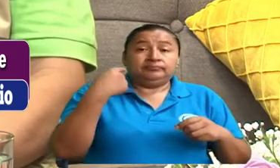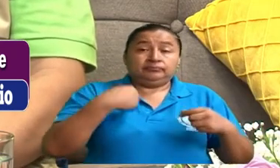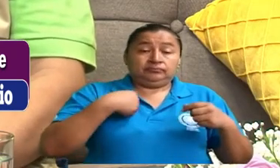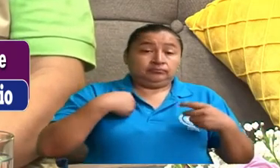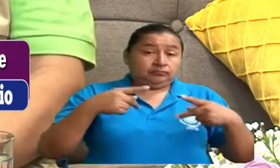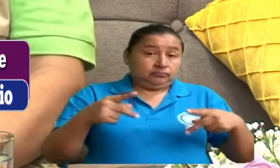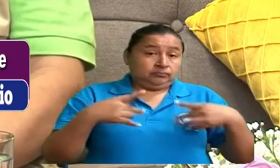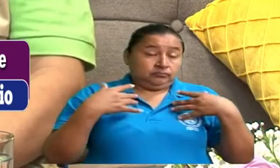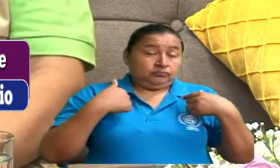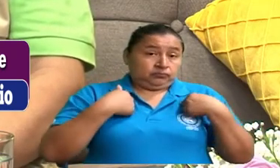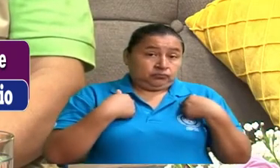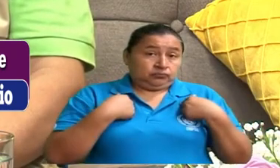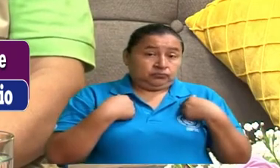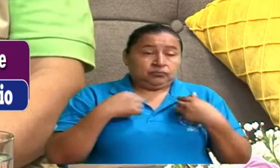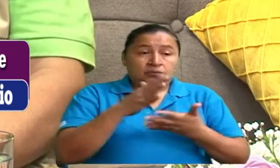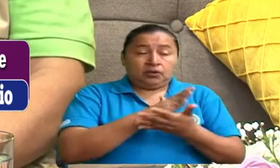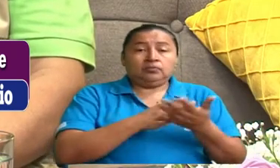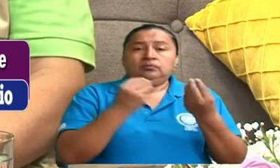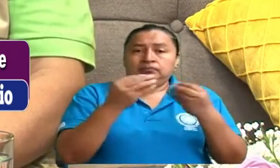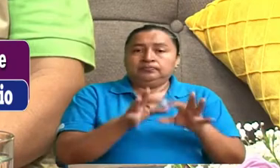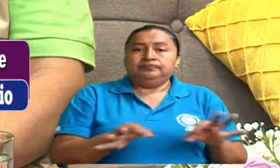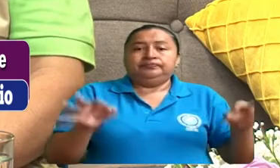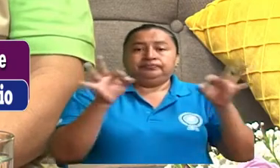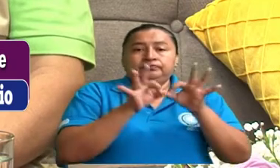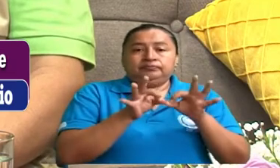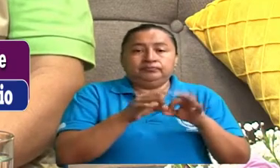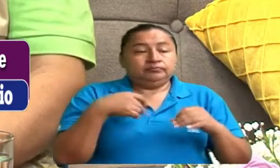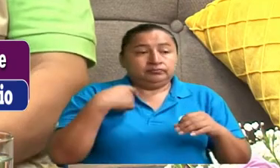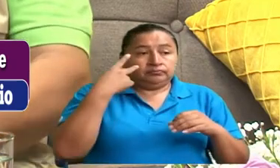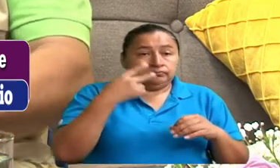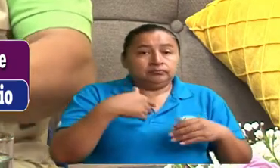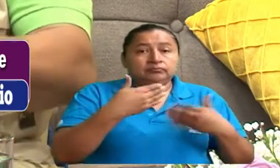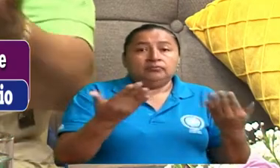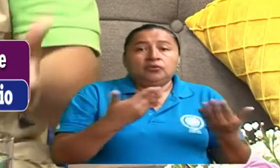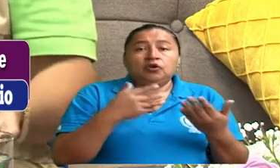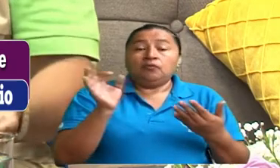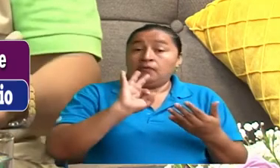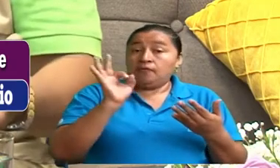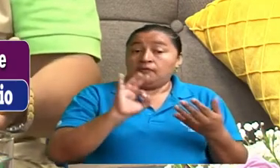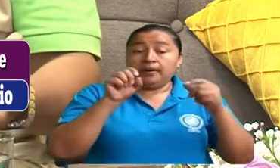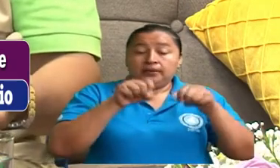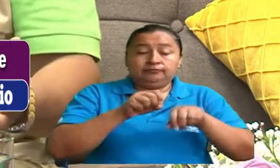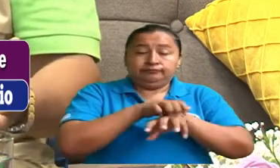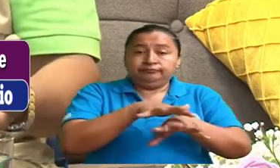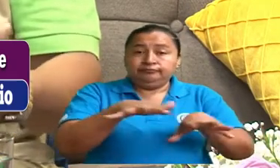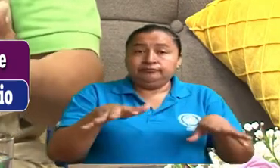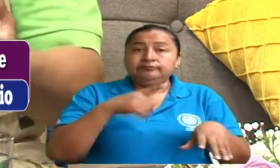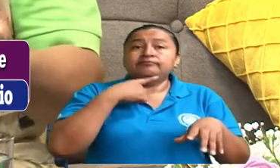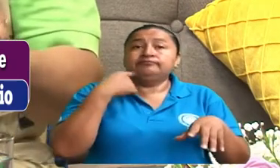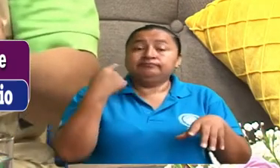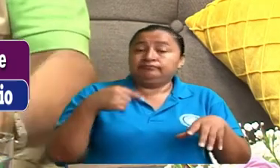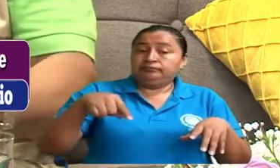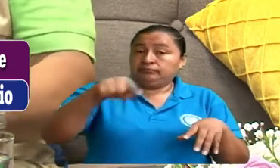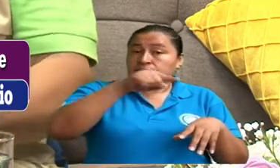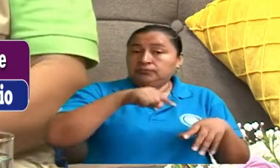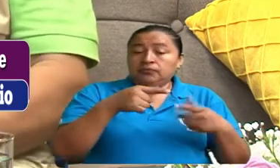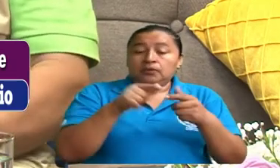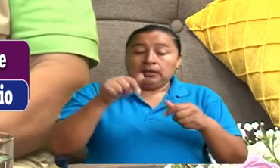personal, ¿verdad?, es algo muy importante la conformación, ¿verdad?, de